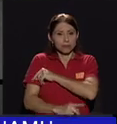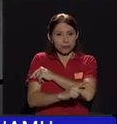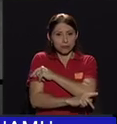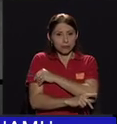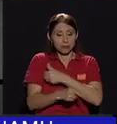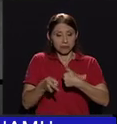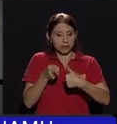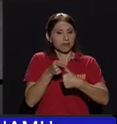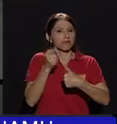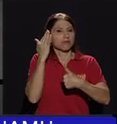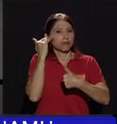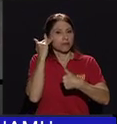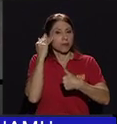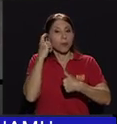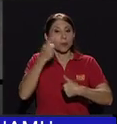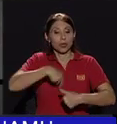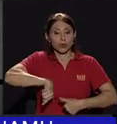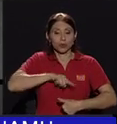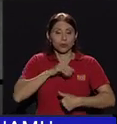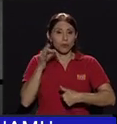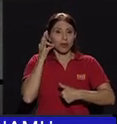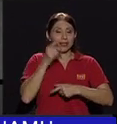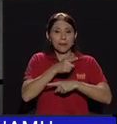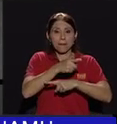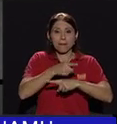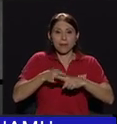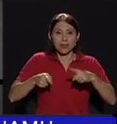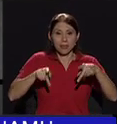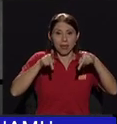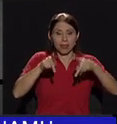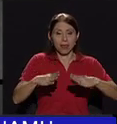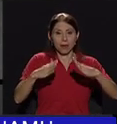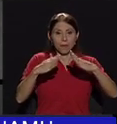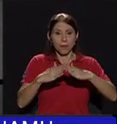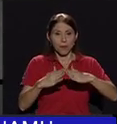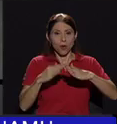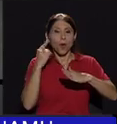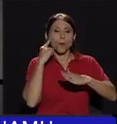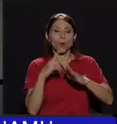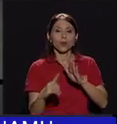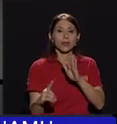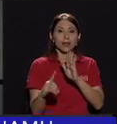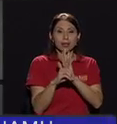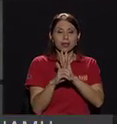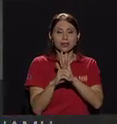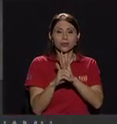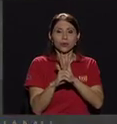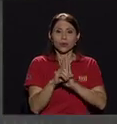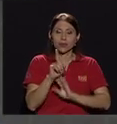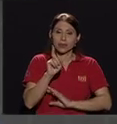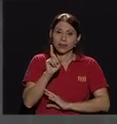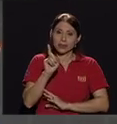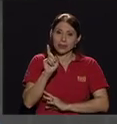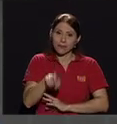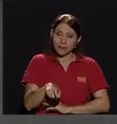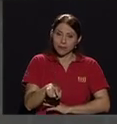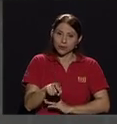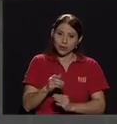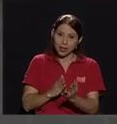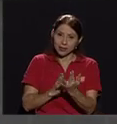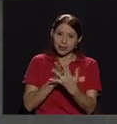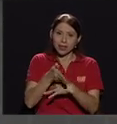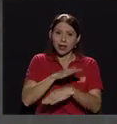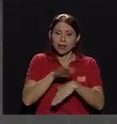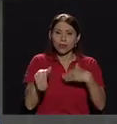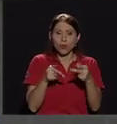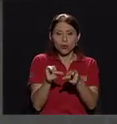países. En primer lugar, porque somos la mitad de la población y por derecho tenemos también que acceder a todos